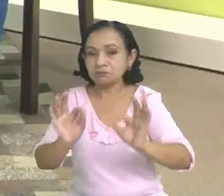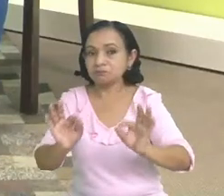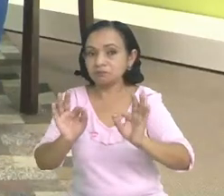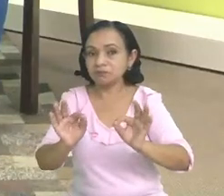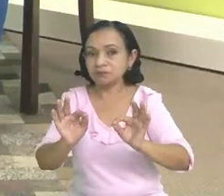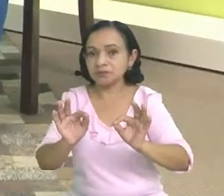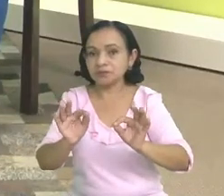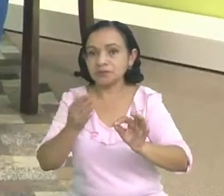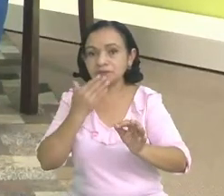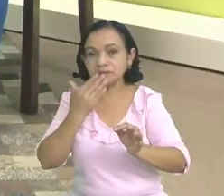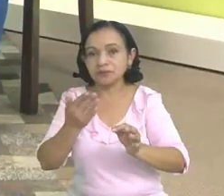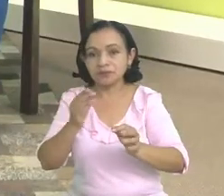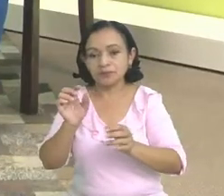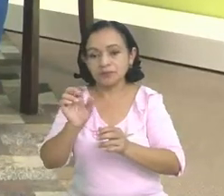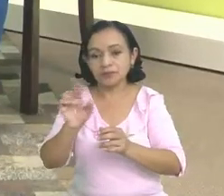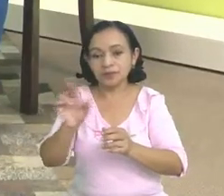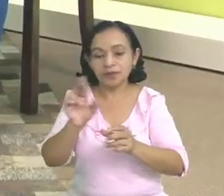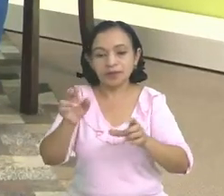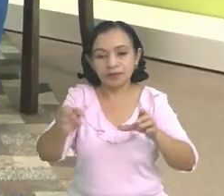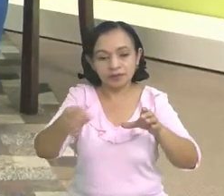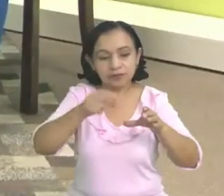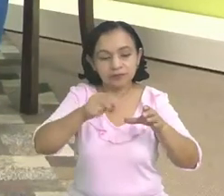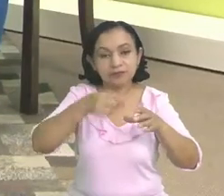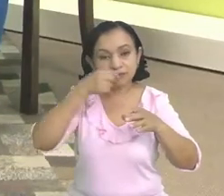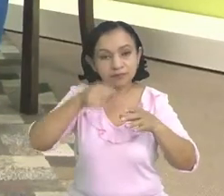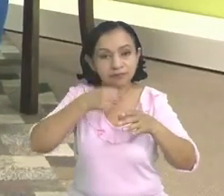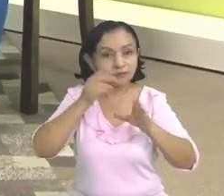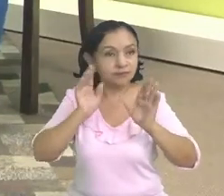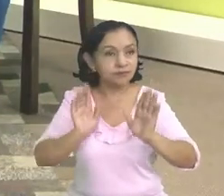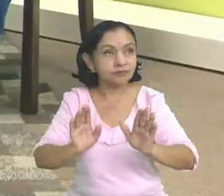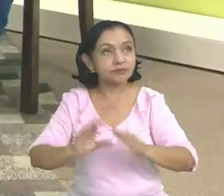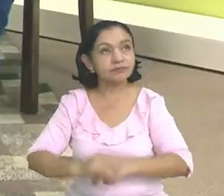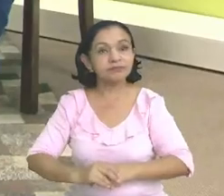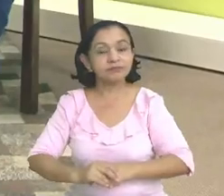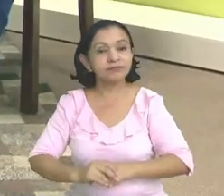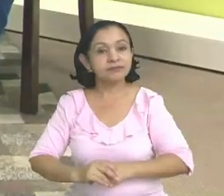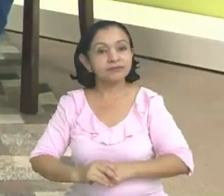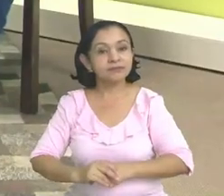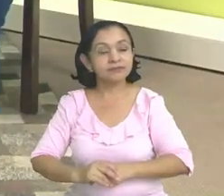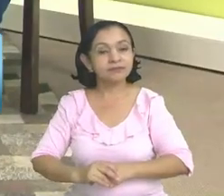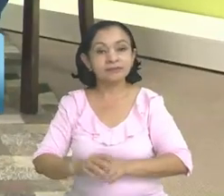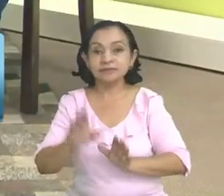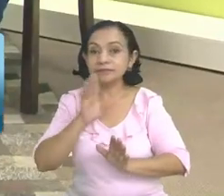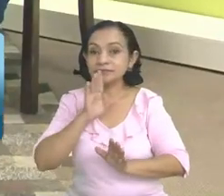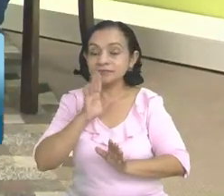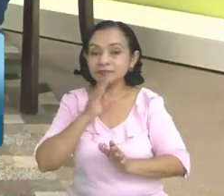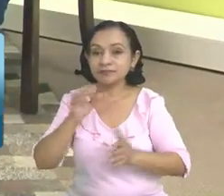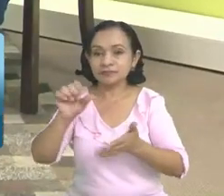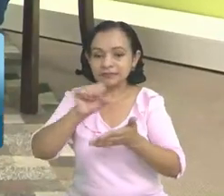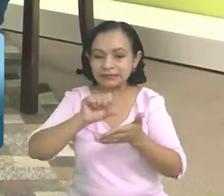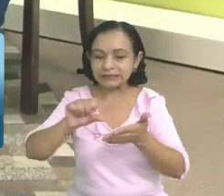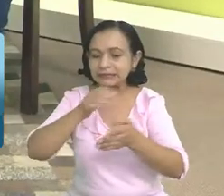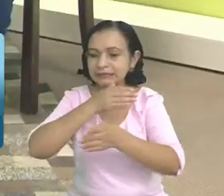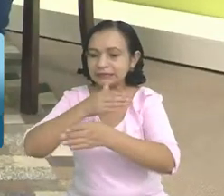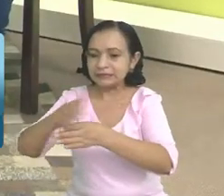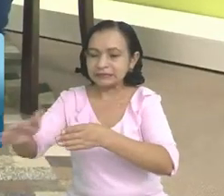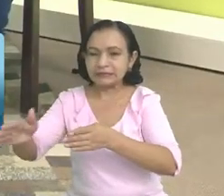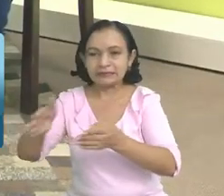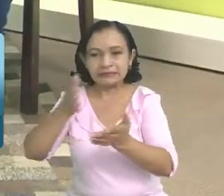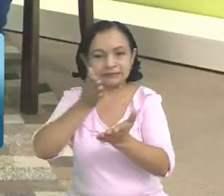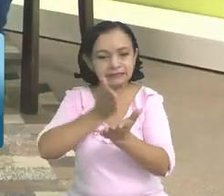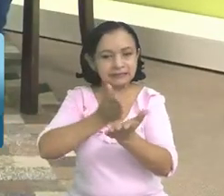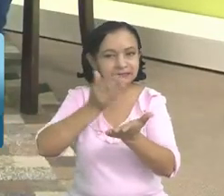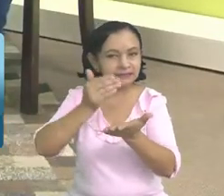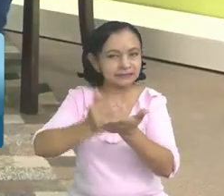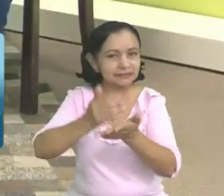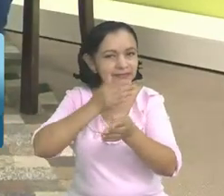y nutritiva. Y los frijolitos, pues, que no está de más comerlo. Ahí, dejar a un lado la crema. Exactamente. Aquel queso